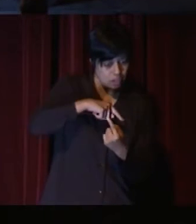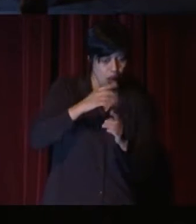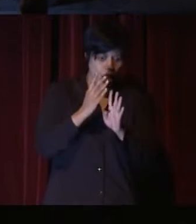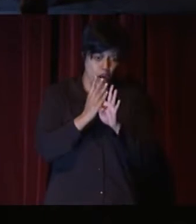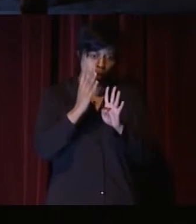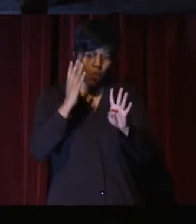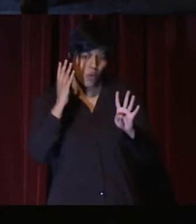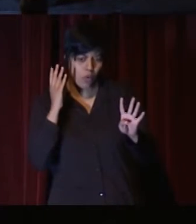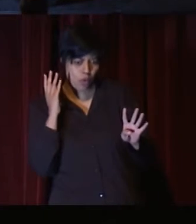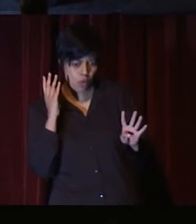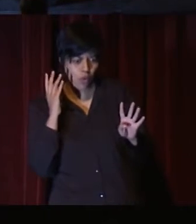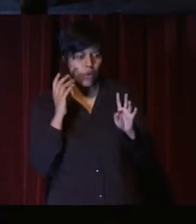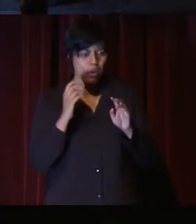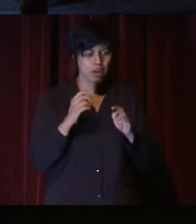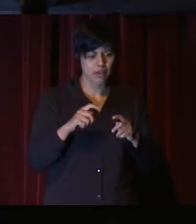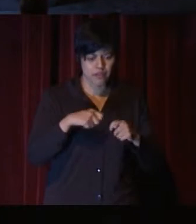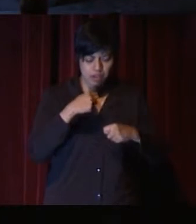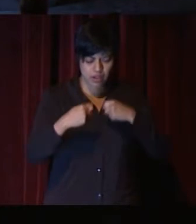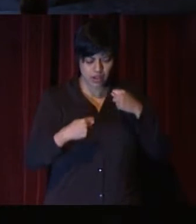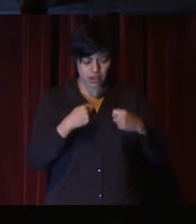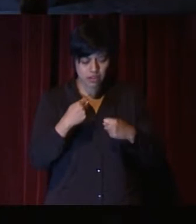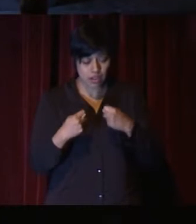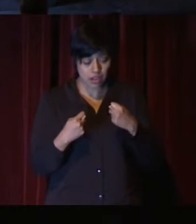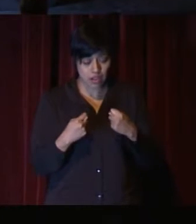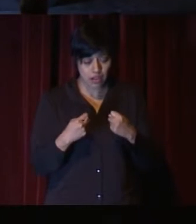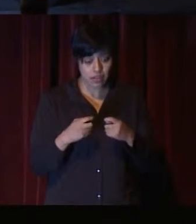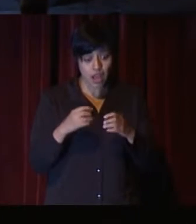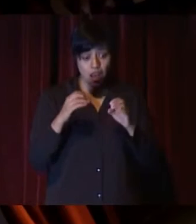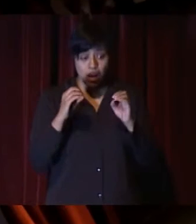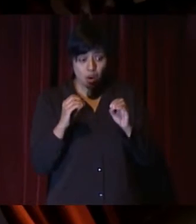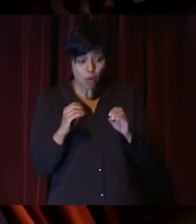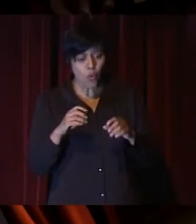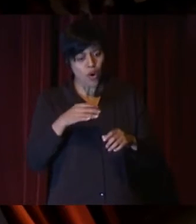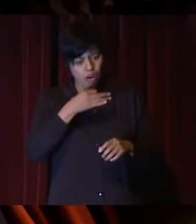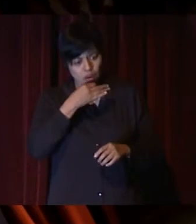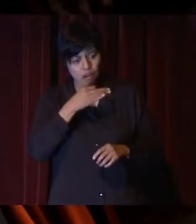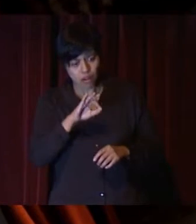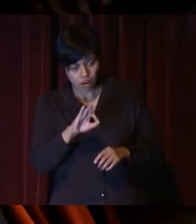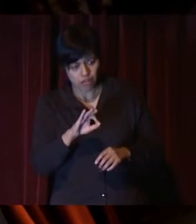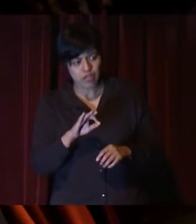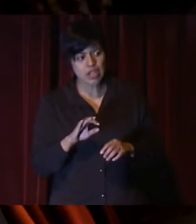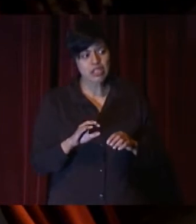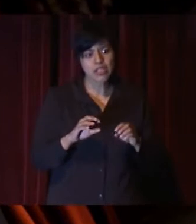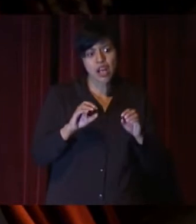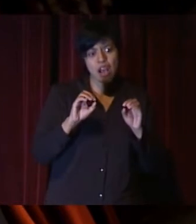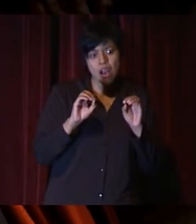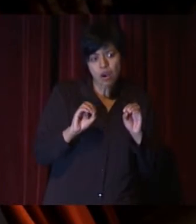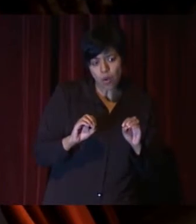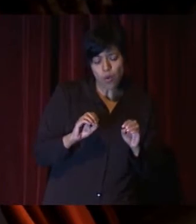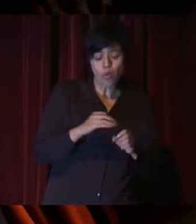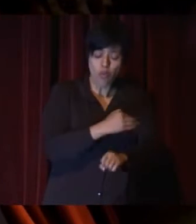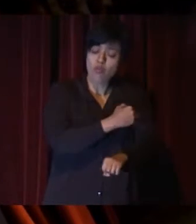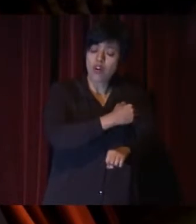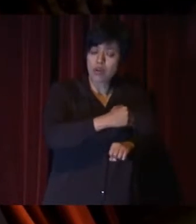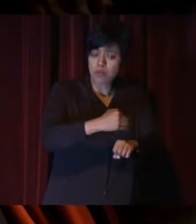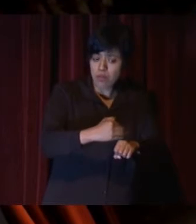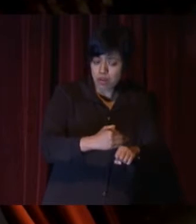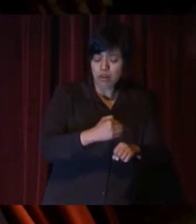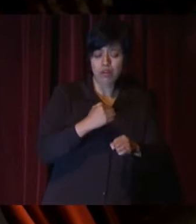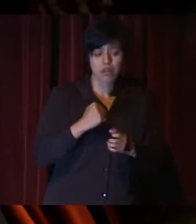fila del súper las personas con las que compartes en la carne sada tus alumnos tus familiares